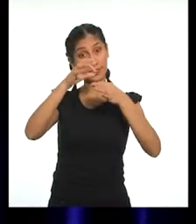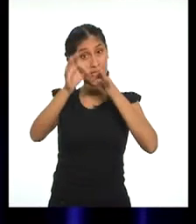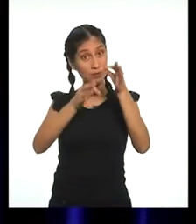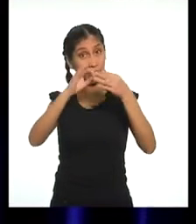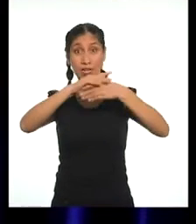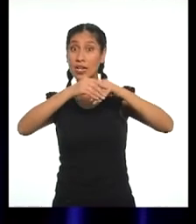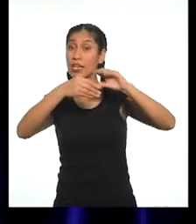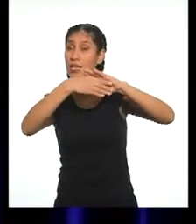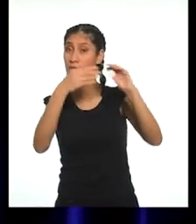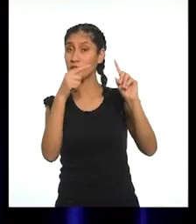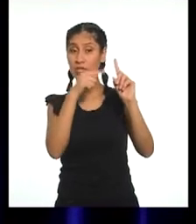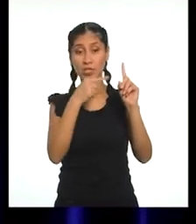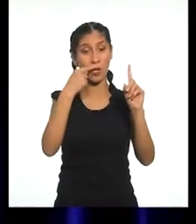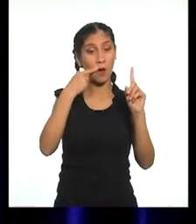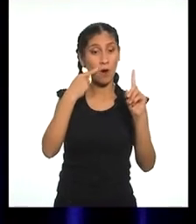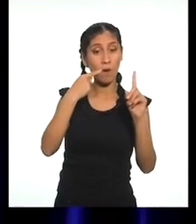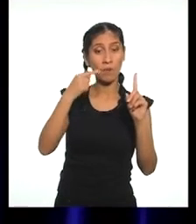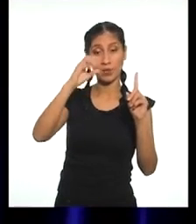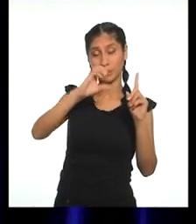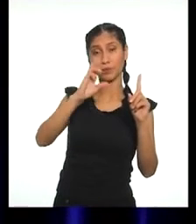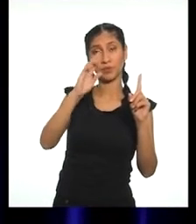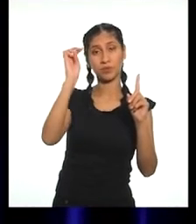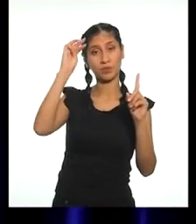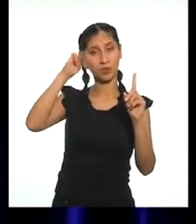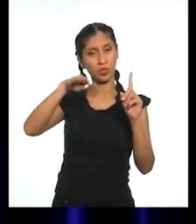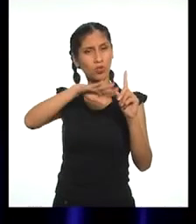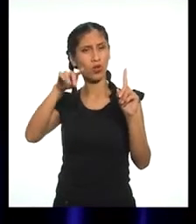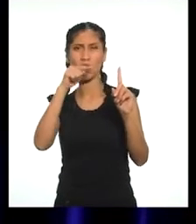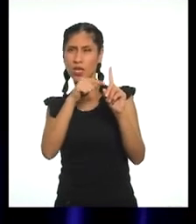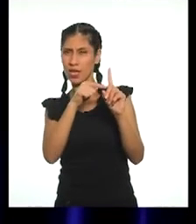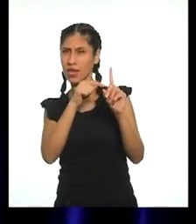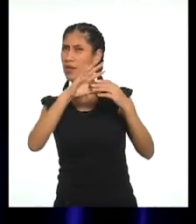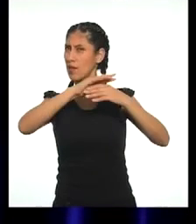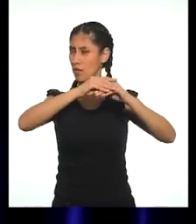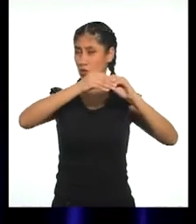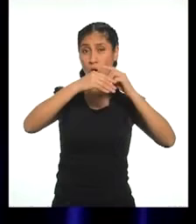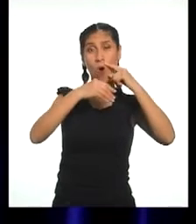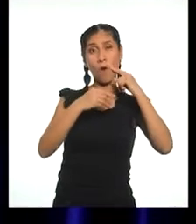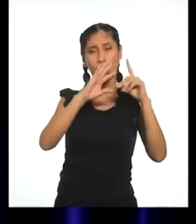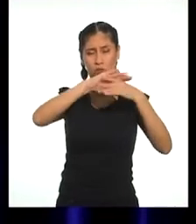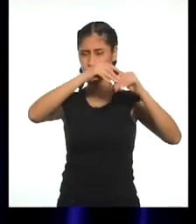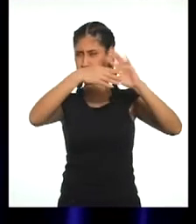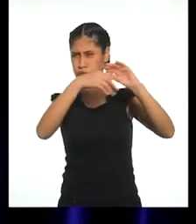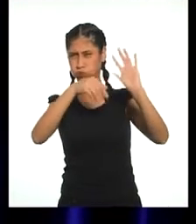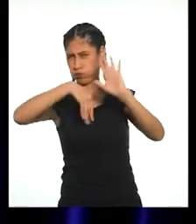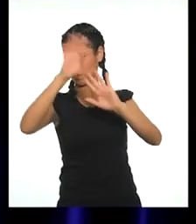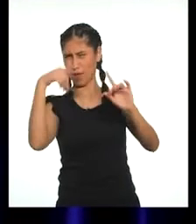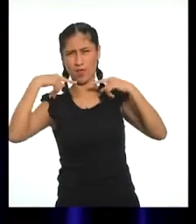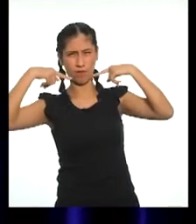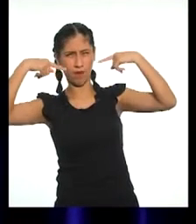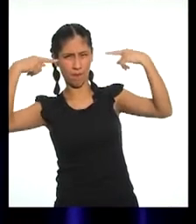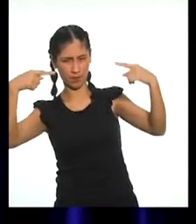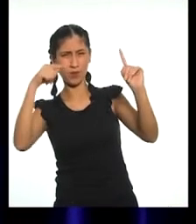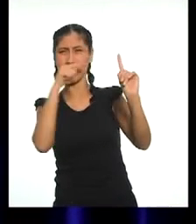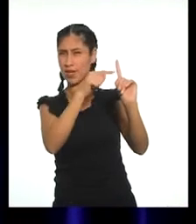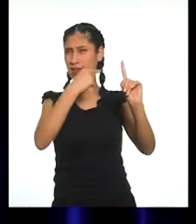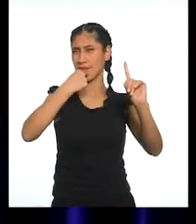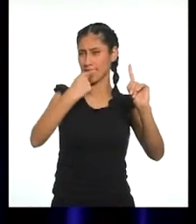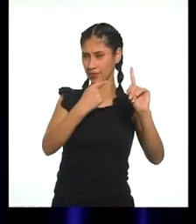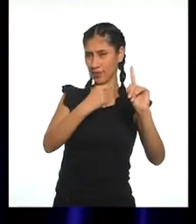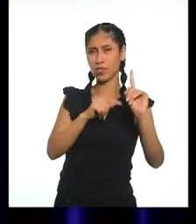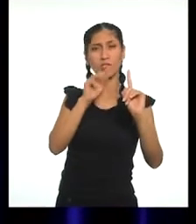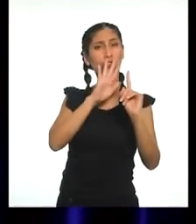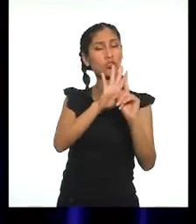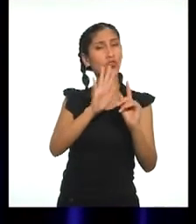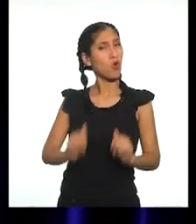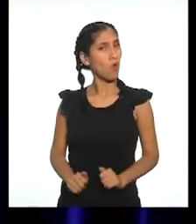escritor peruano Cromwell Jara, uno de los cuentistas más reconocidos de esta época. Él nos cuenta cómo